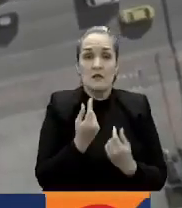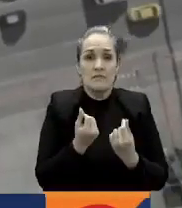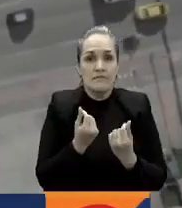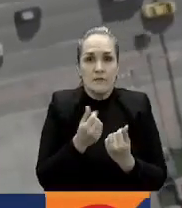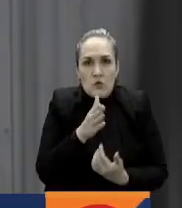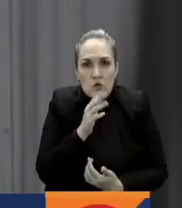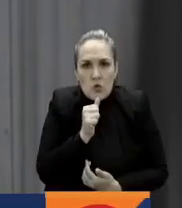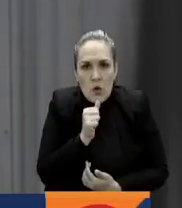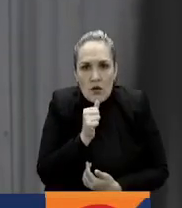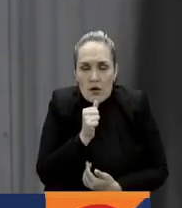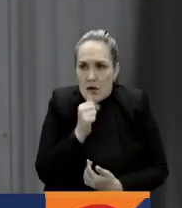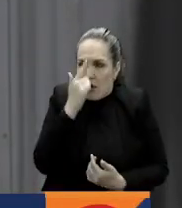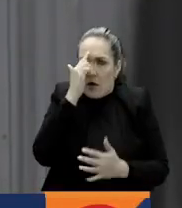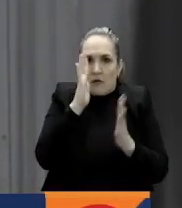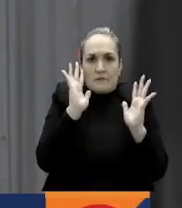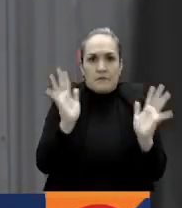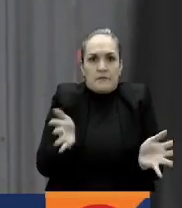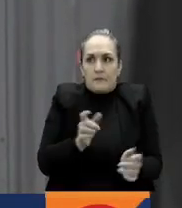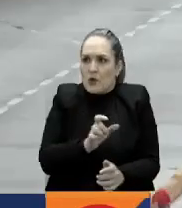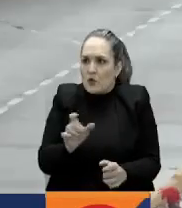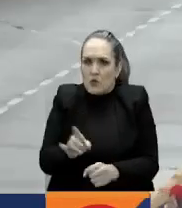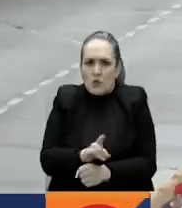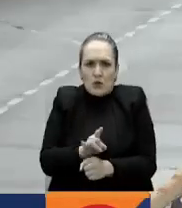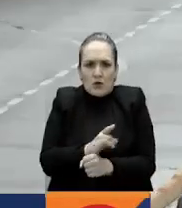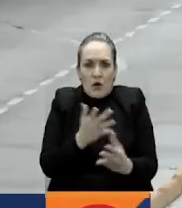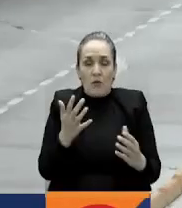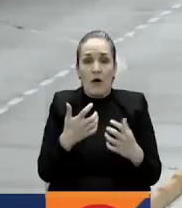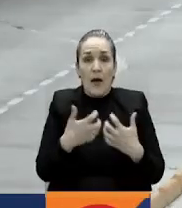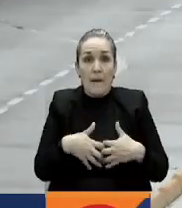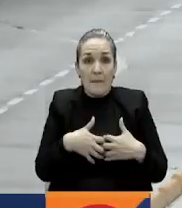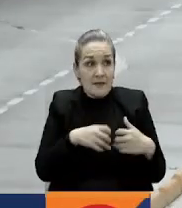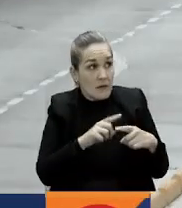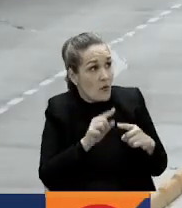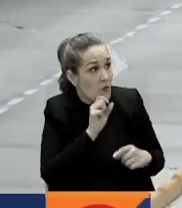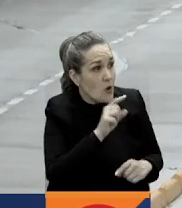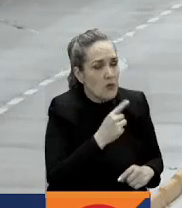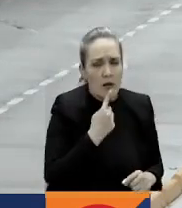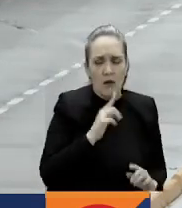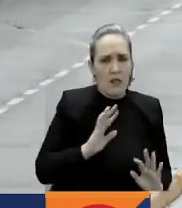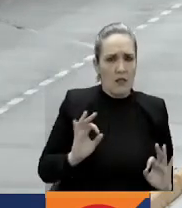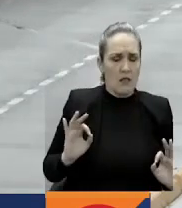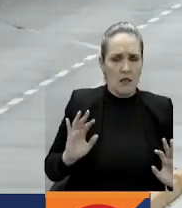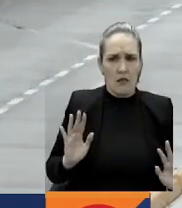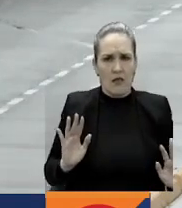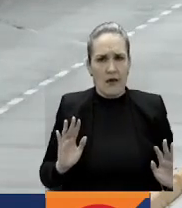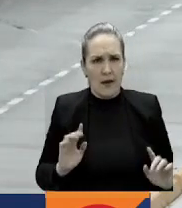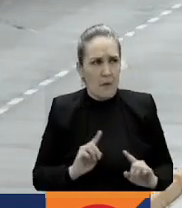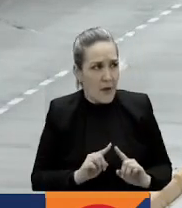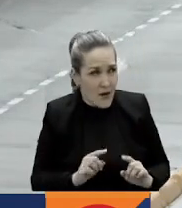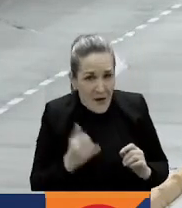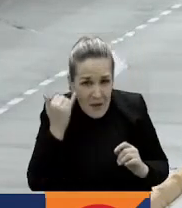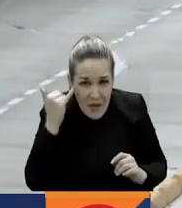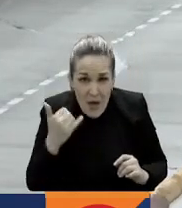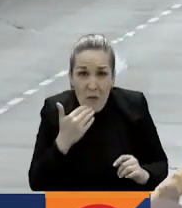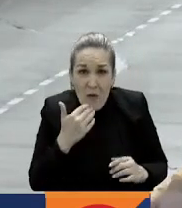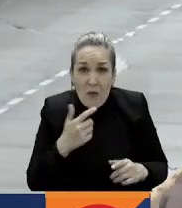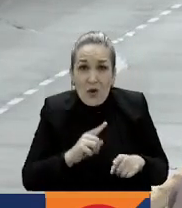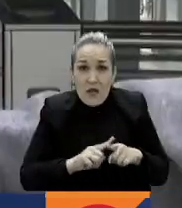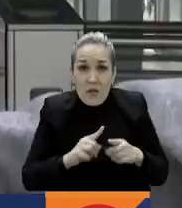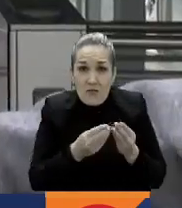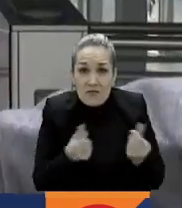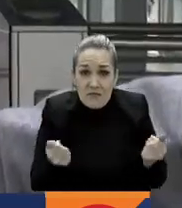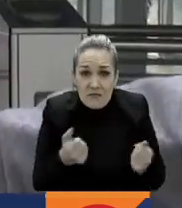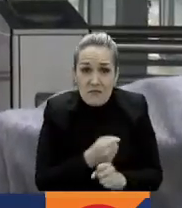como un baldado de agua a los usuarios. La empresa no lo ha confirmado, pero nadie imagina que Transmilenio